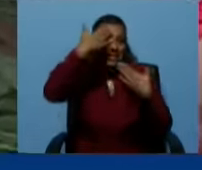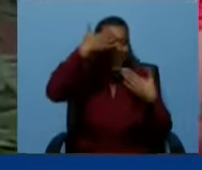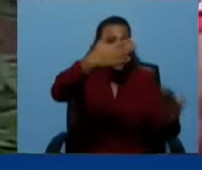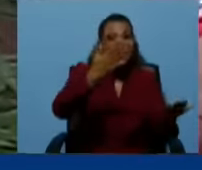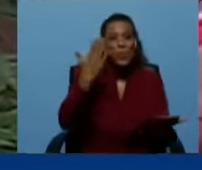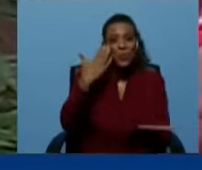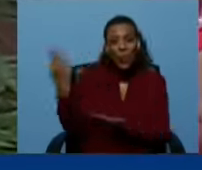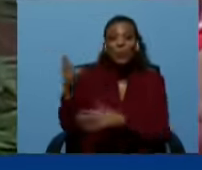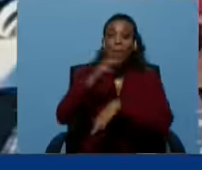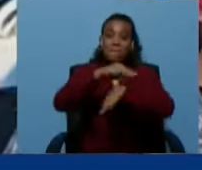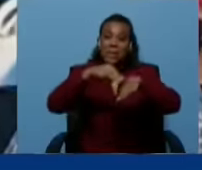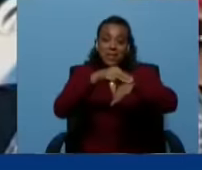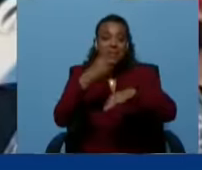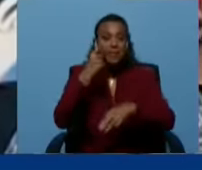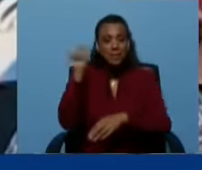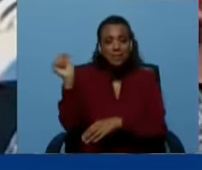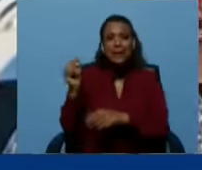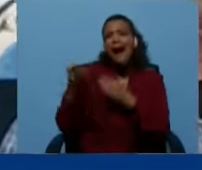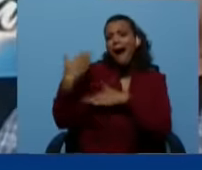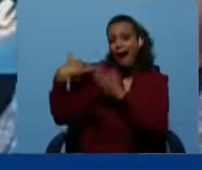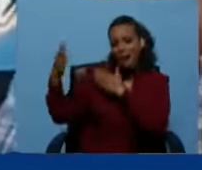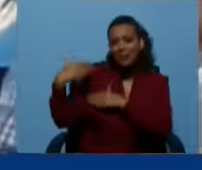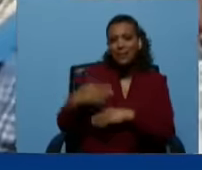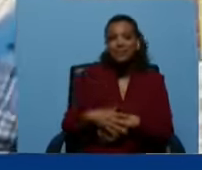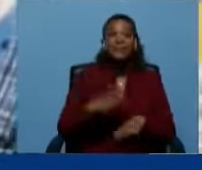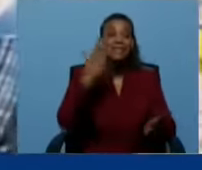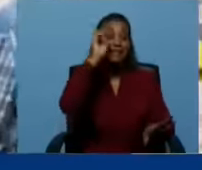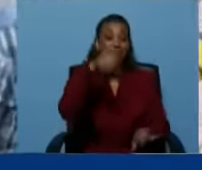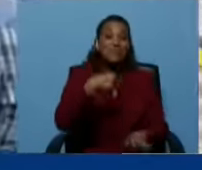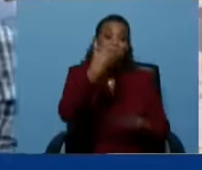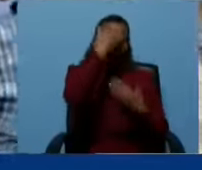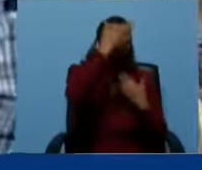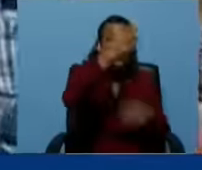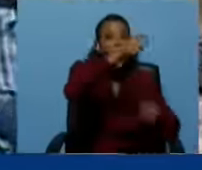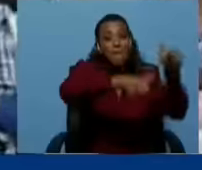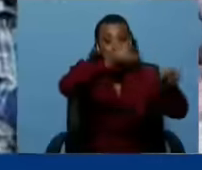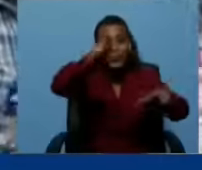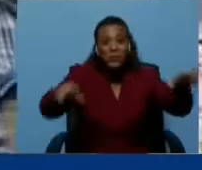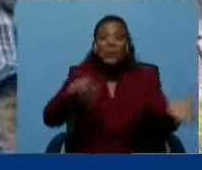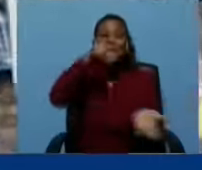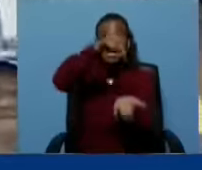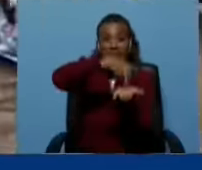Al ministro Argote, a Magali, a la almiranta.